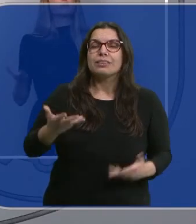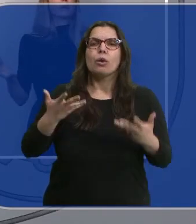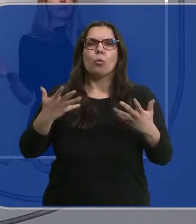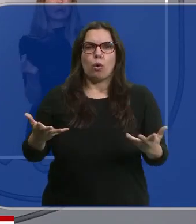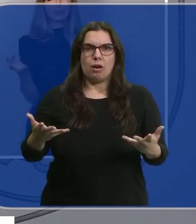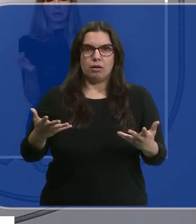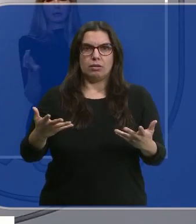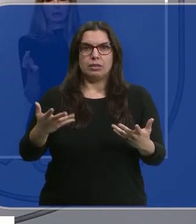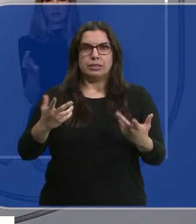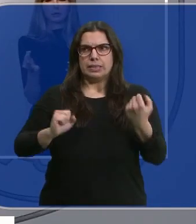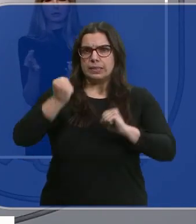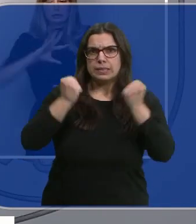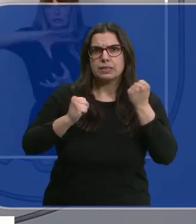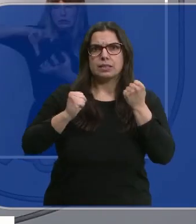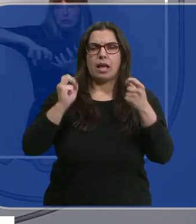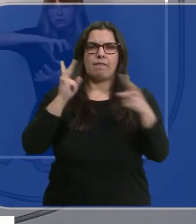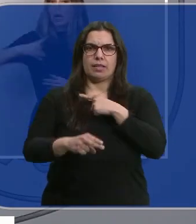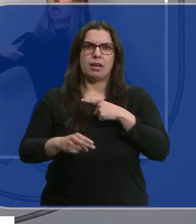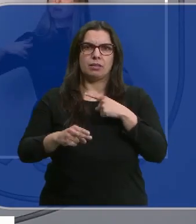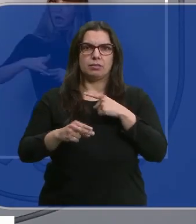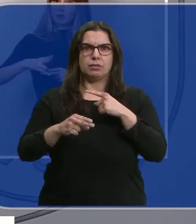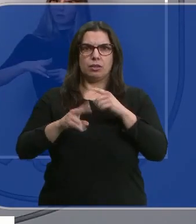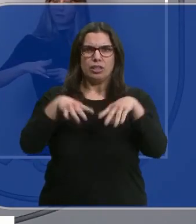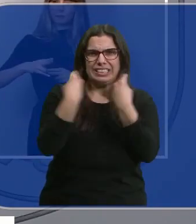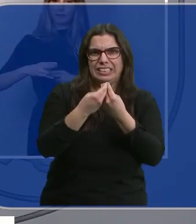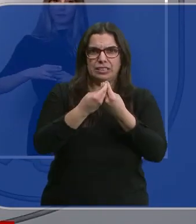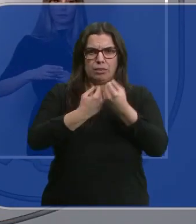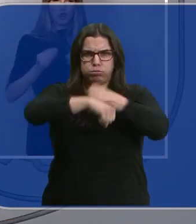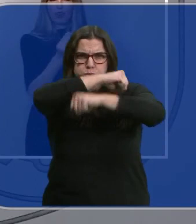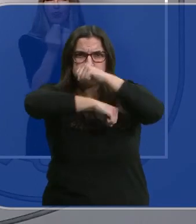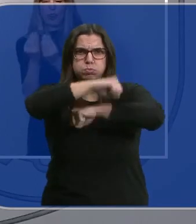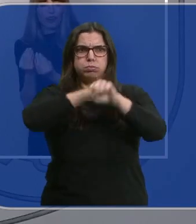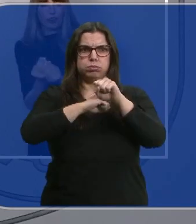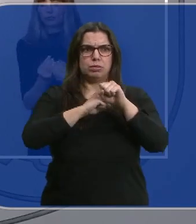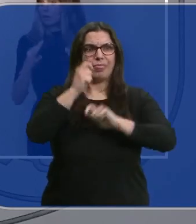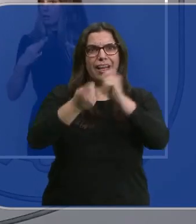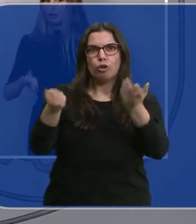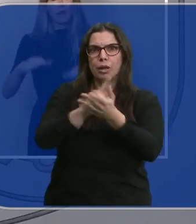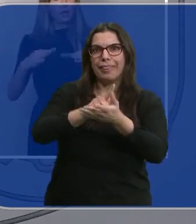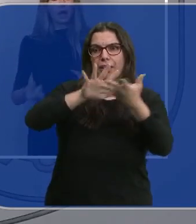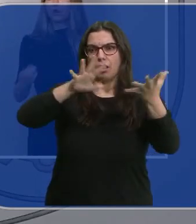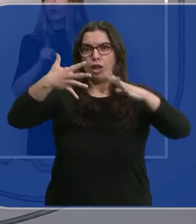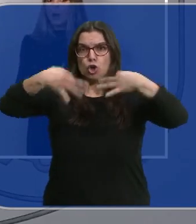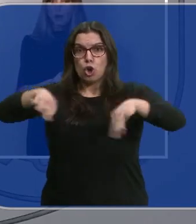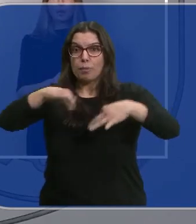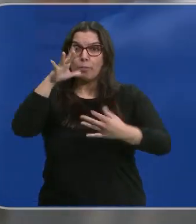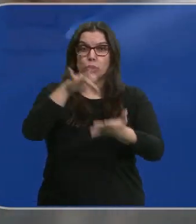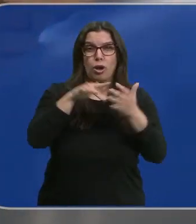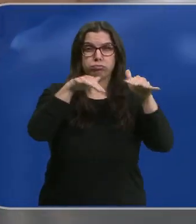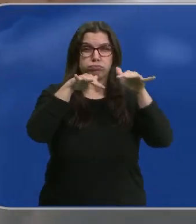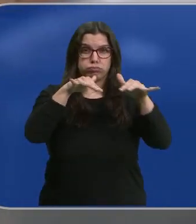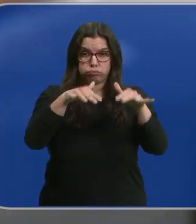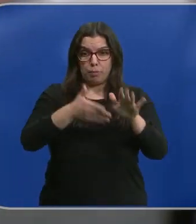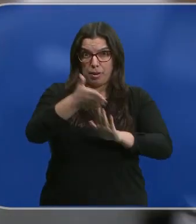evitar las tensiones, evitar los colapsos, devolver la normalidad frente a un pico previsible.